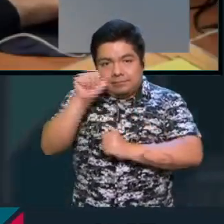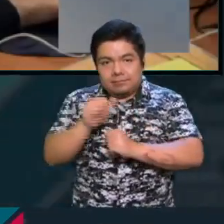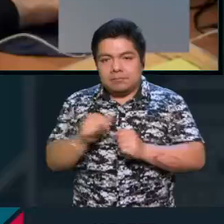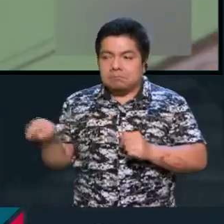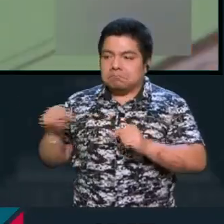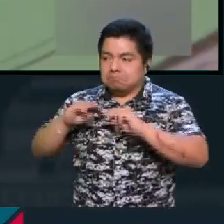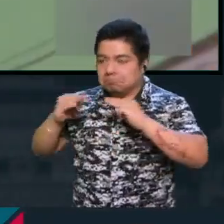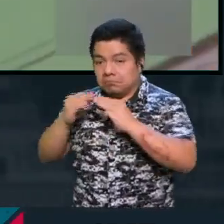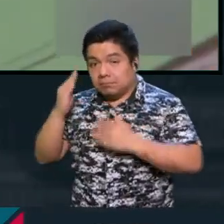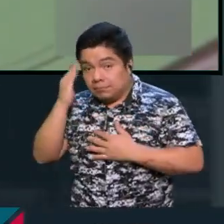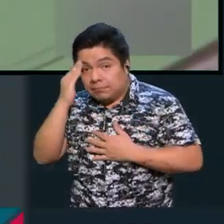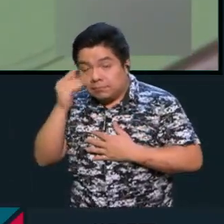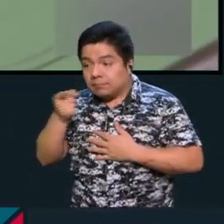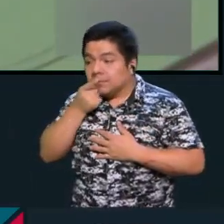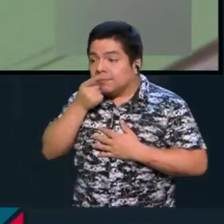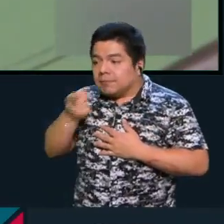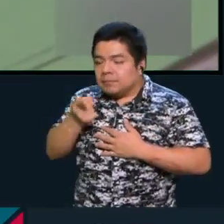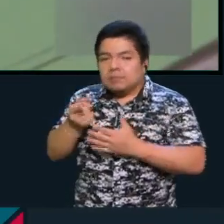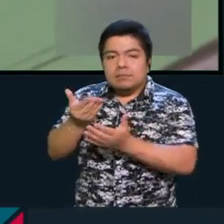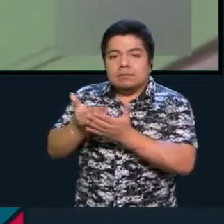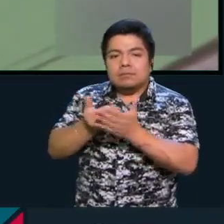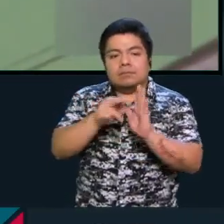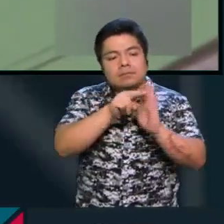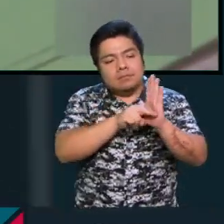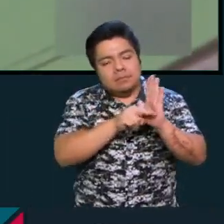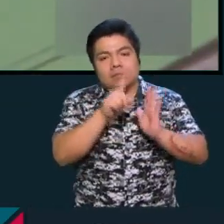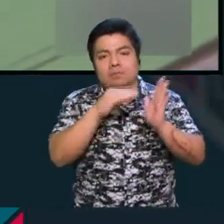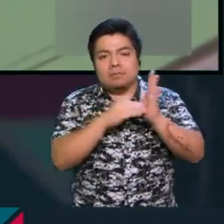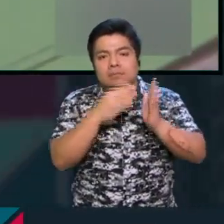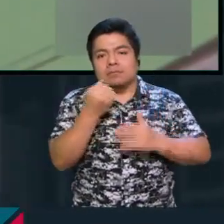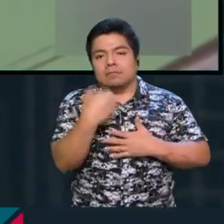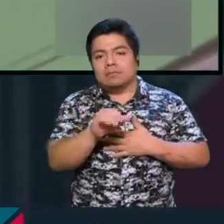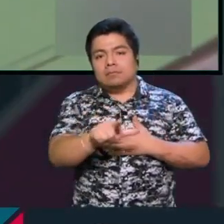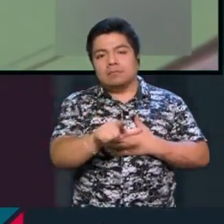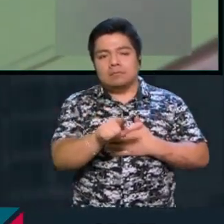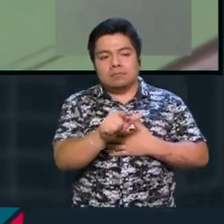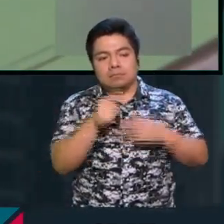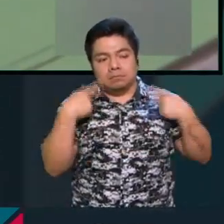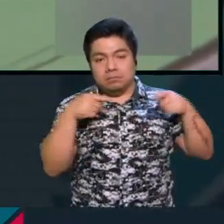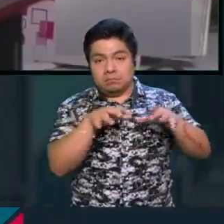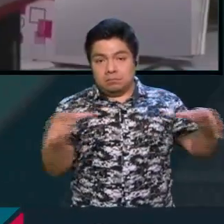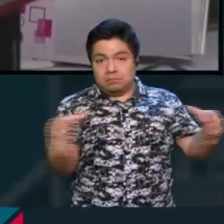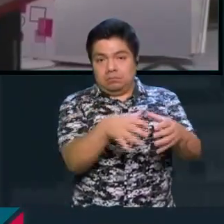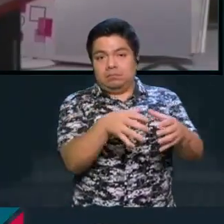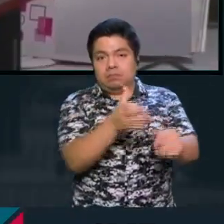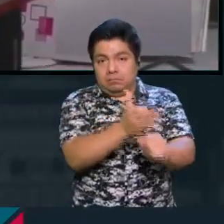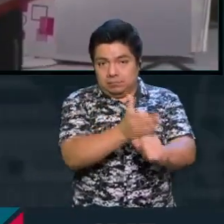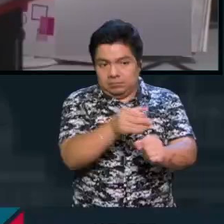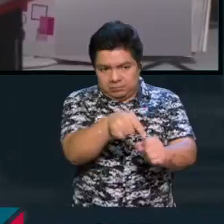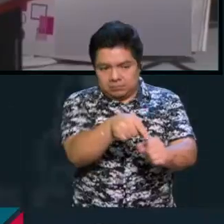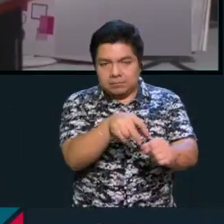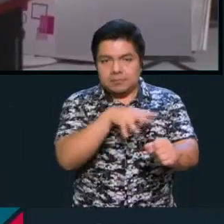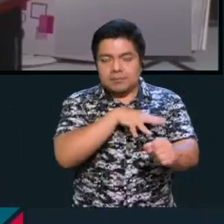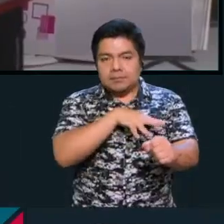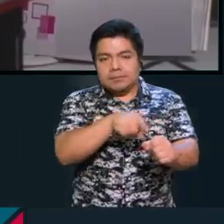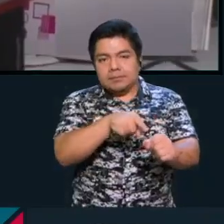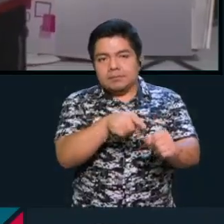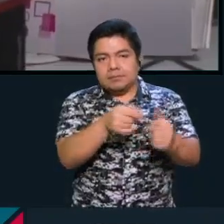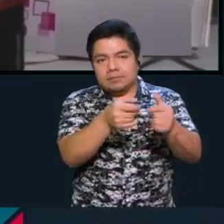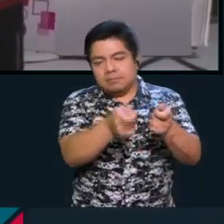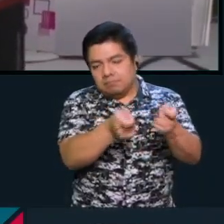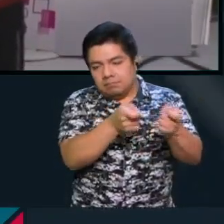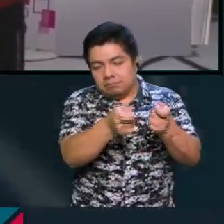el ministro que los parámetros fueron fijados en 1917 y que el pueblo de México, que está pues actualmente fungiendo